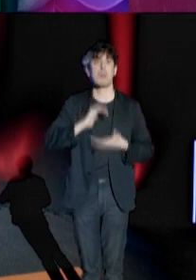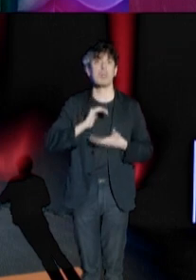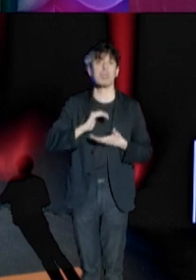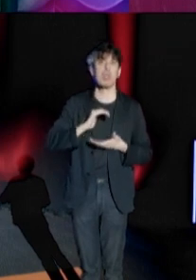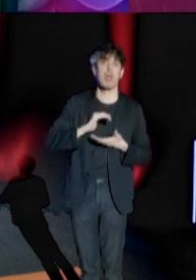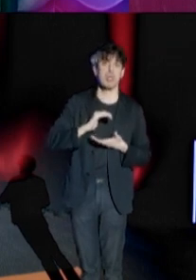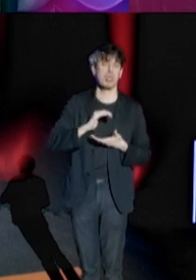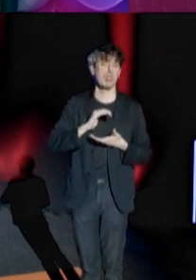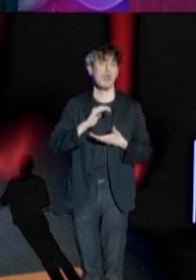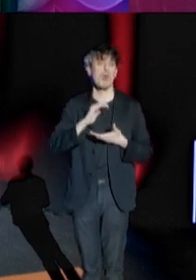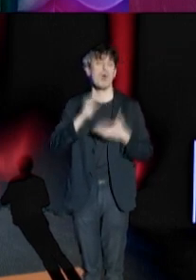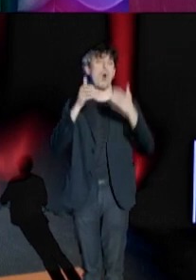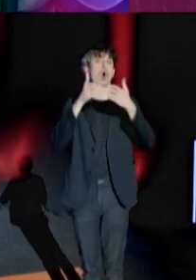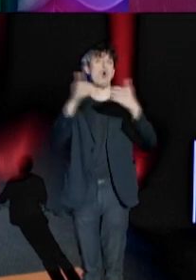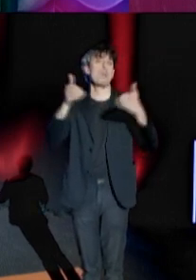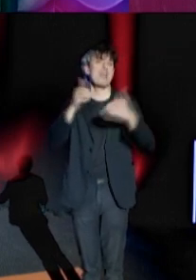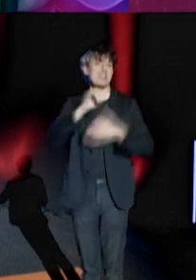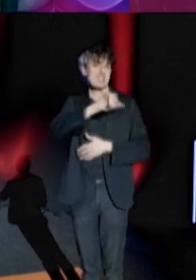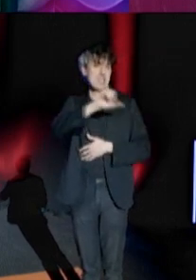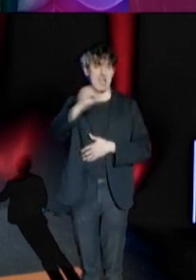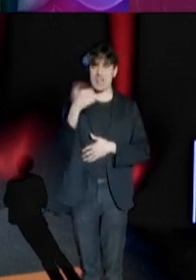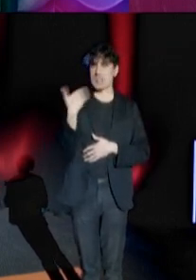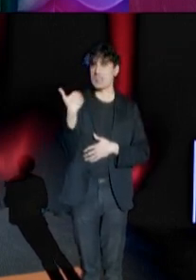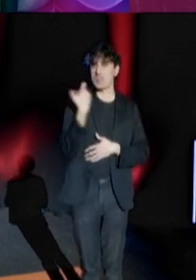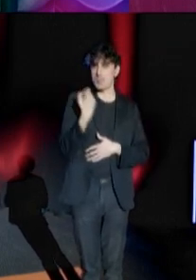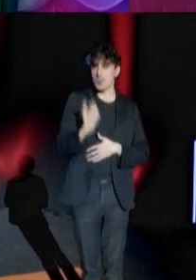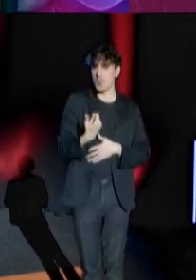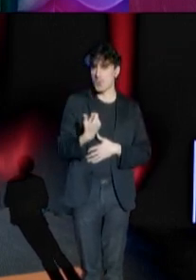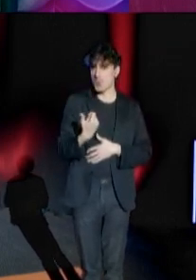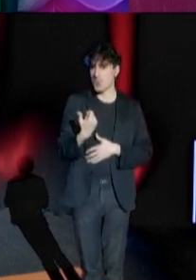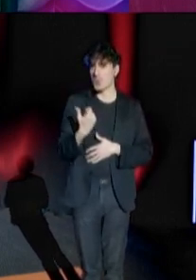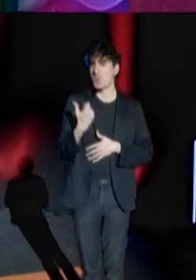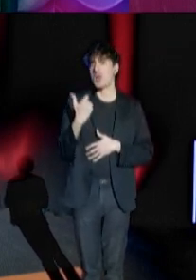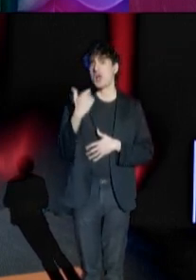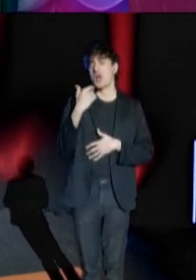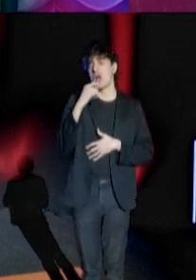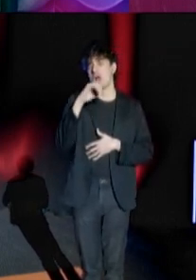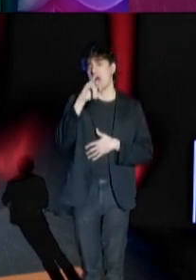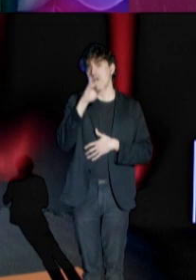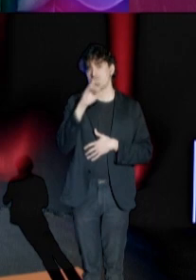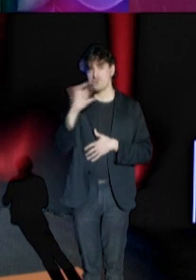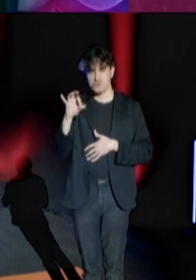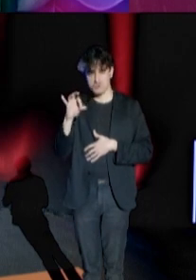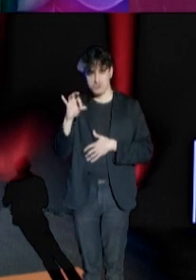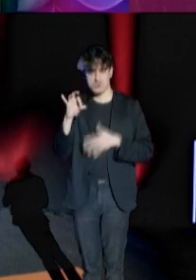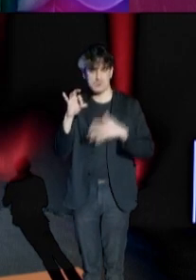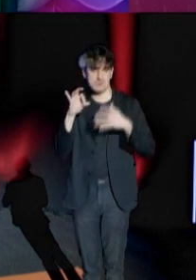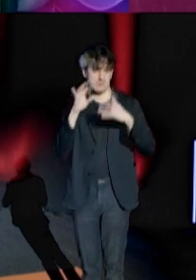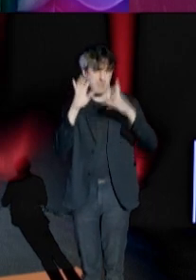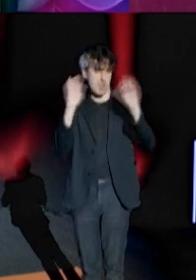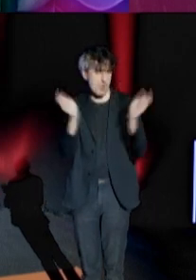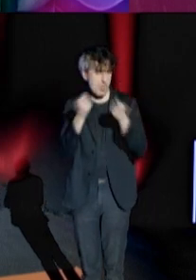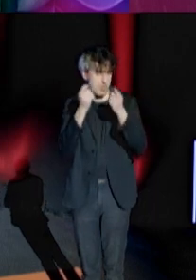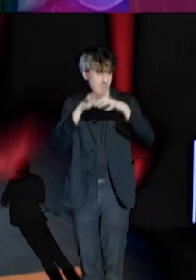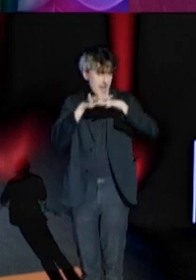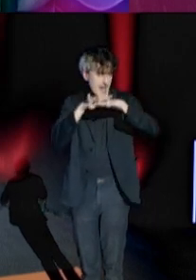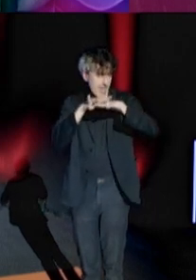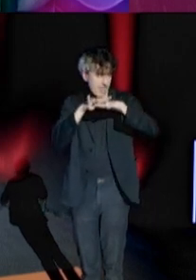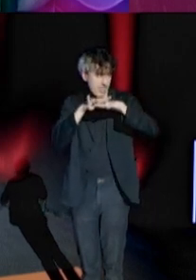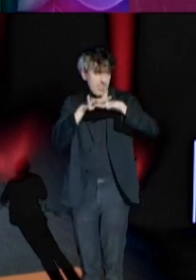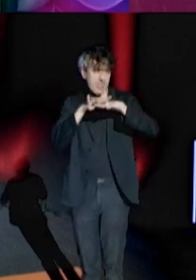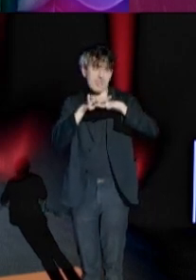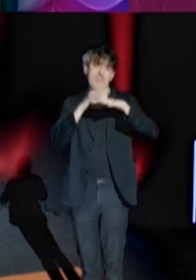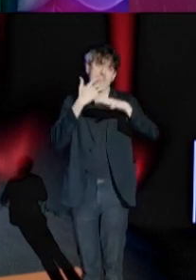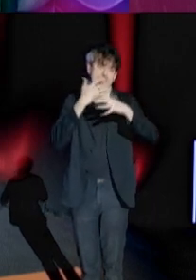que openi ha sido capaz de hacer recientemente sobre aure con el anuncio de sora o sea básicamente es una red es un